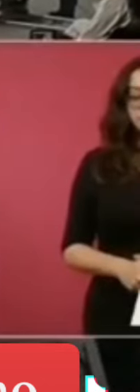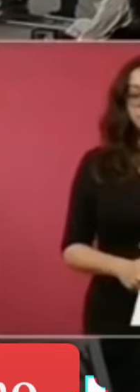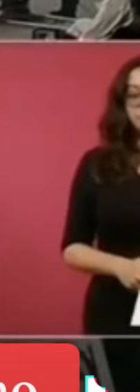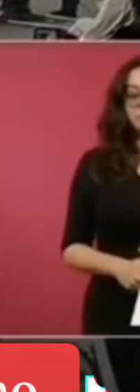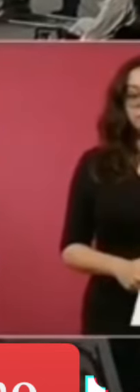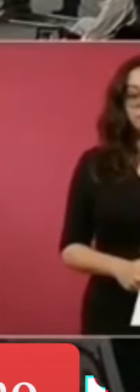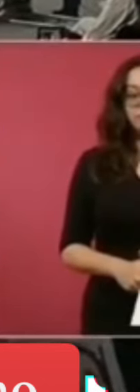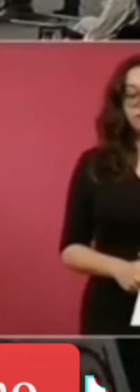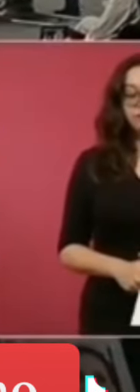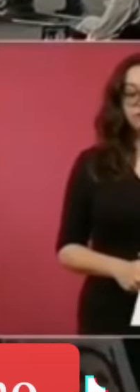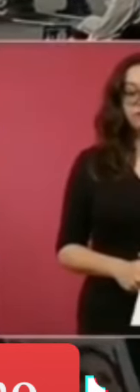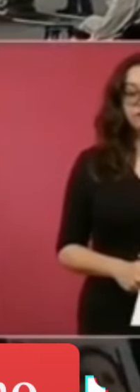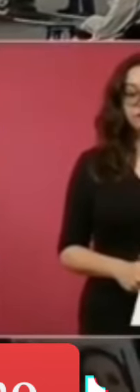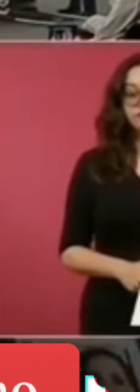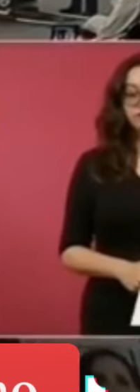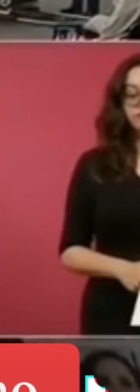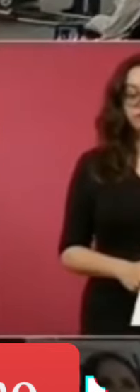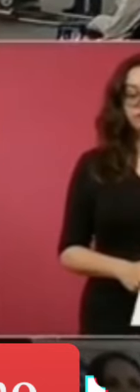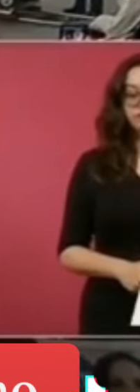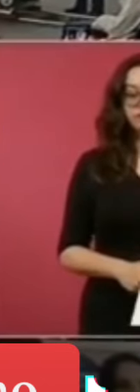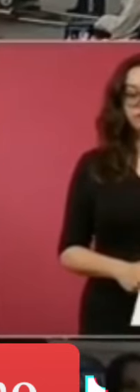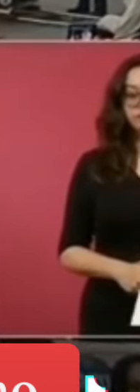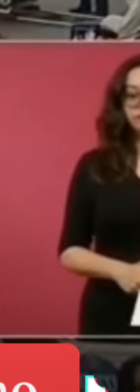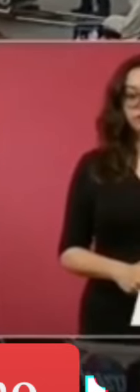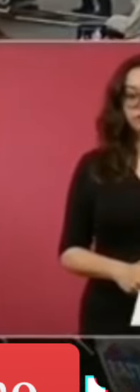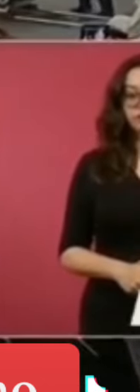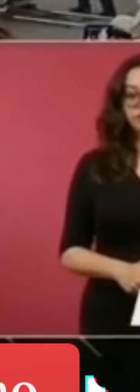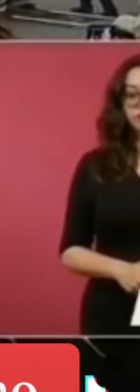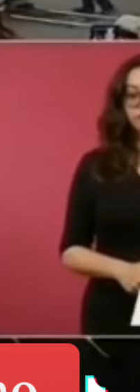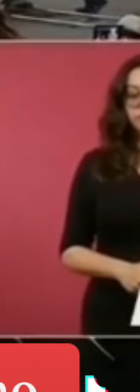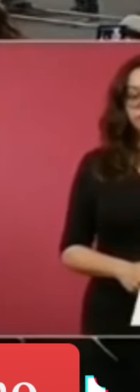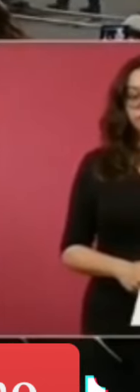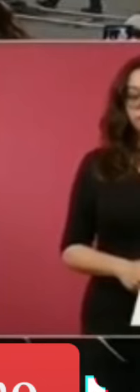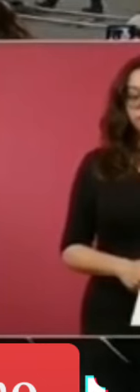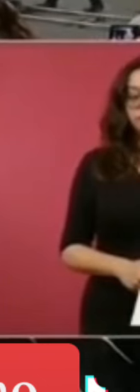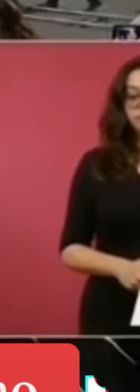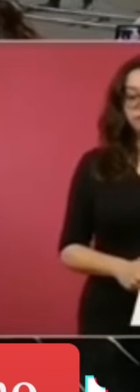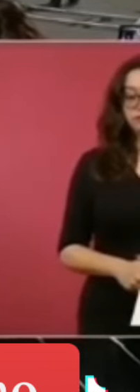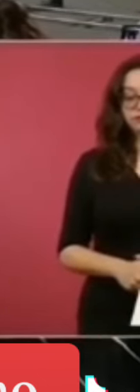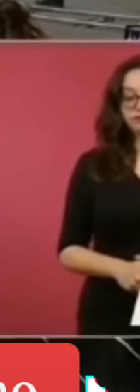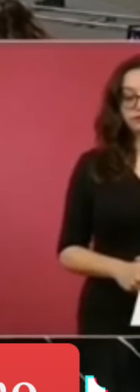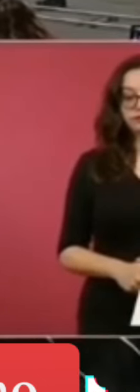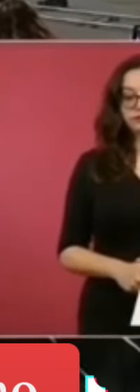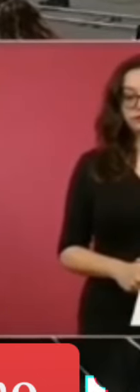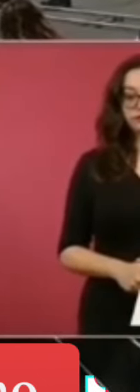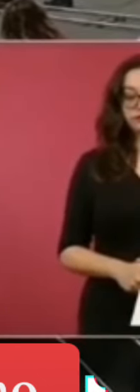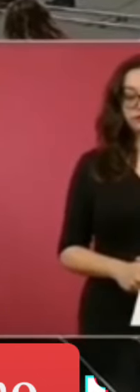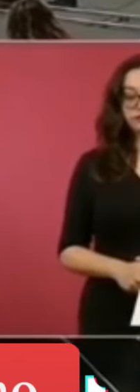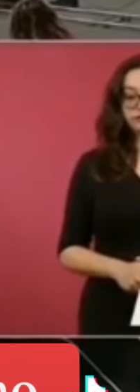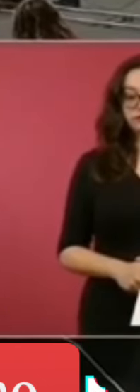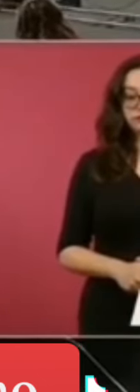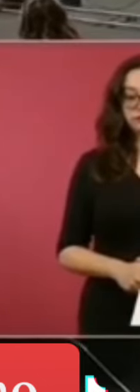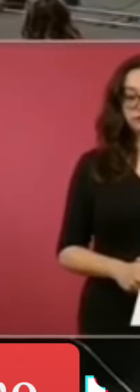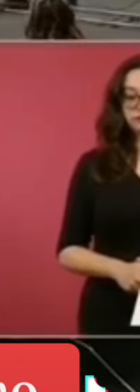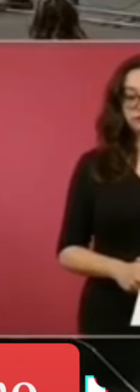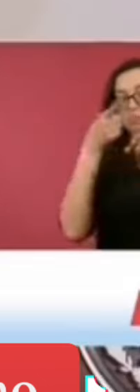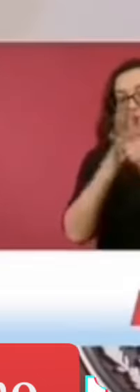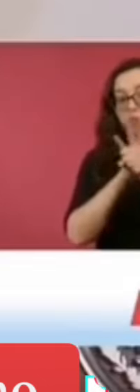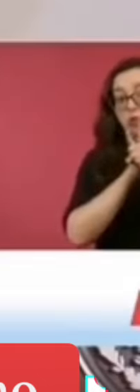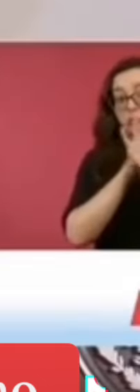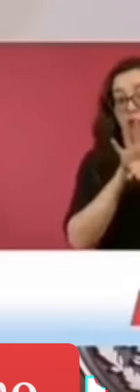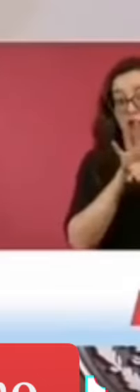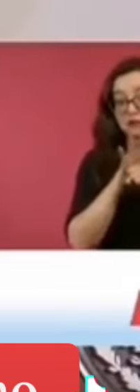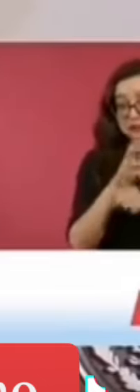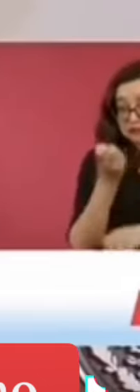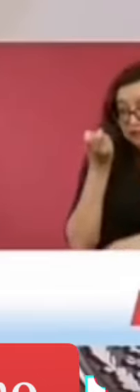se busca es que no se repita un hecho deleznable como